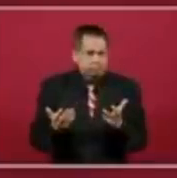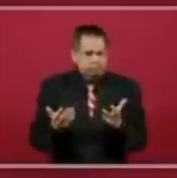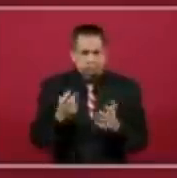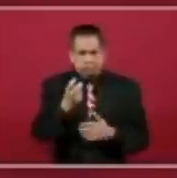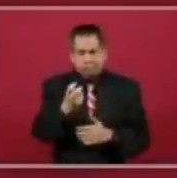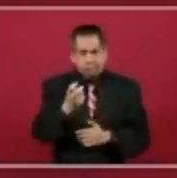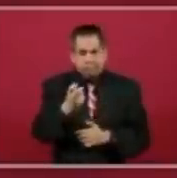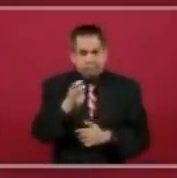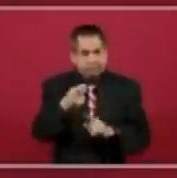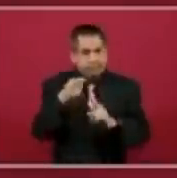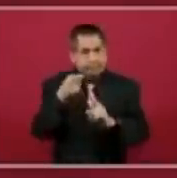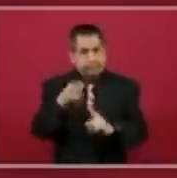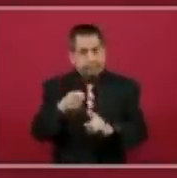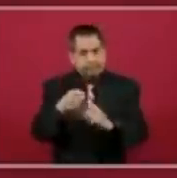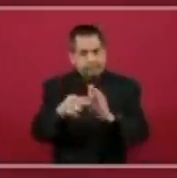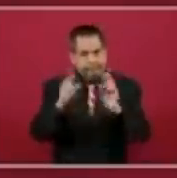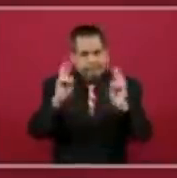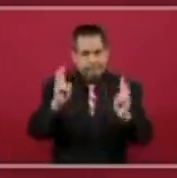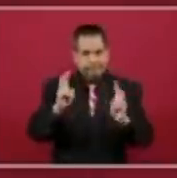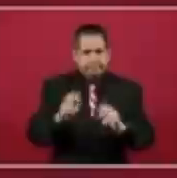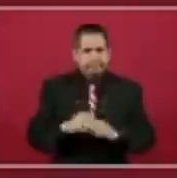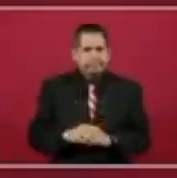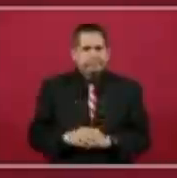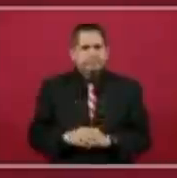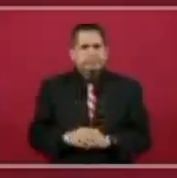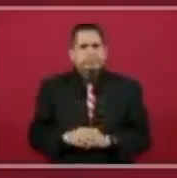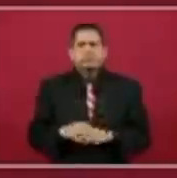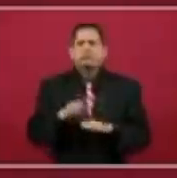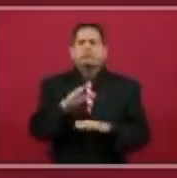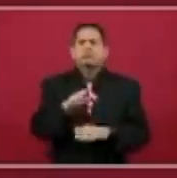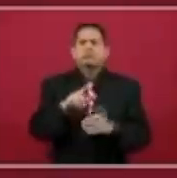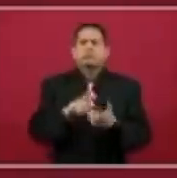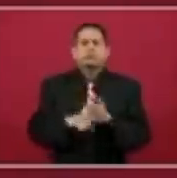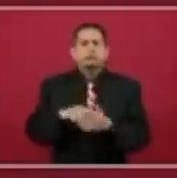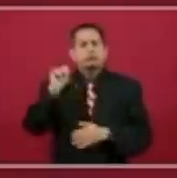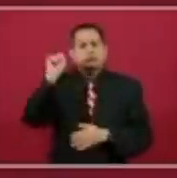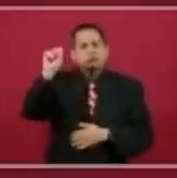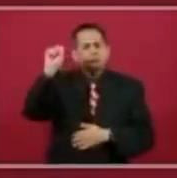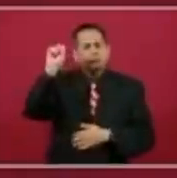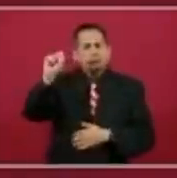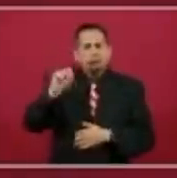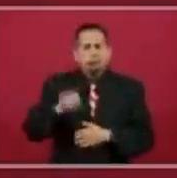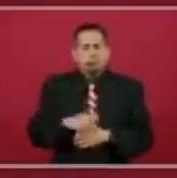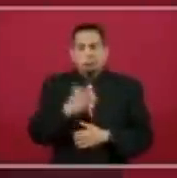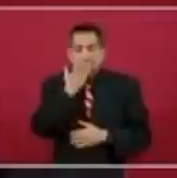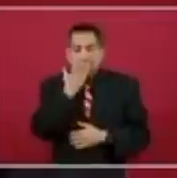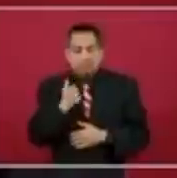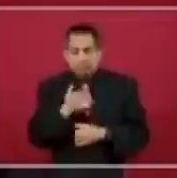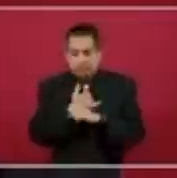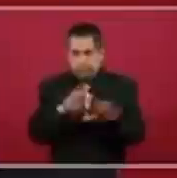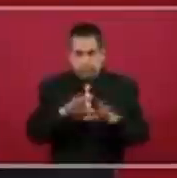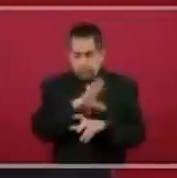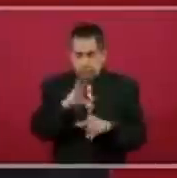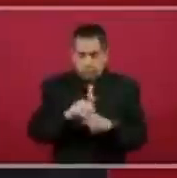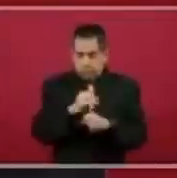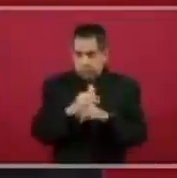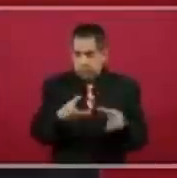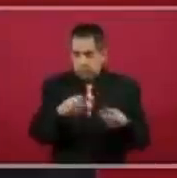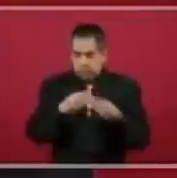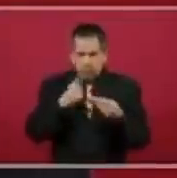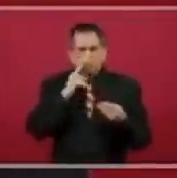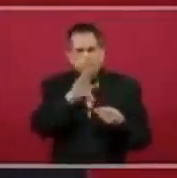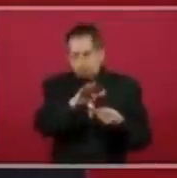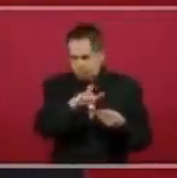Entonces, ese es el tema. Acerca de lo del sindicato, no tengo toda la información, la voy